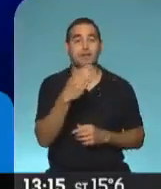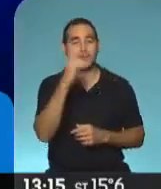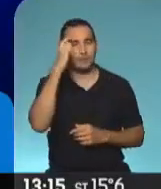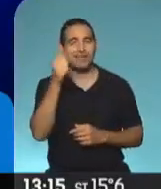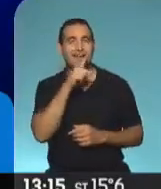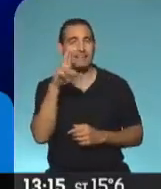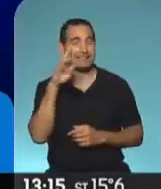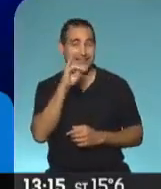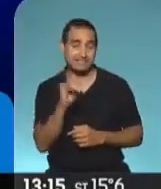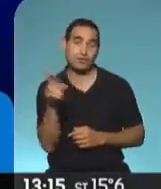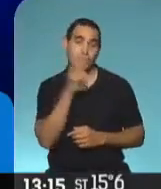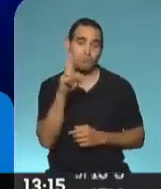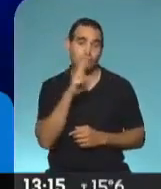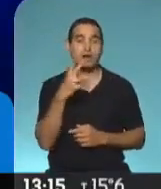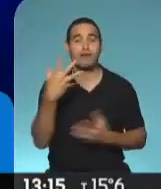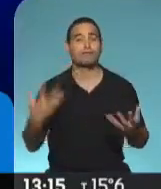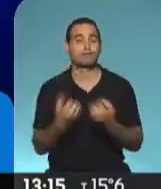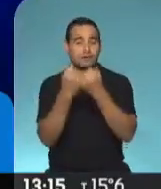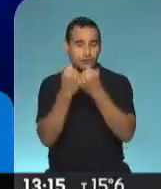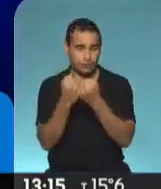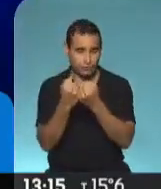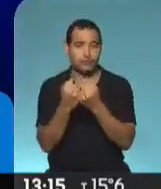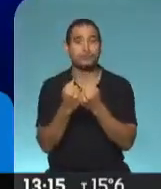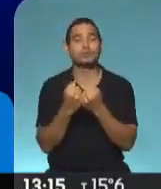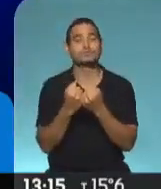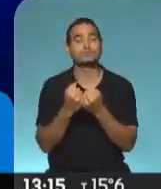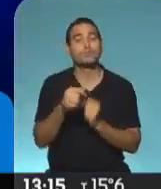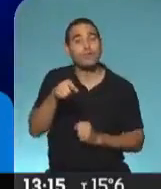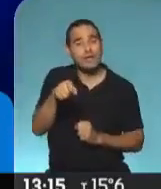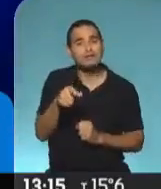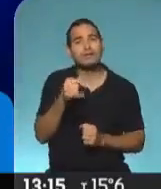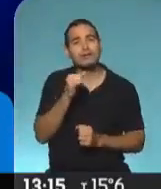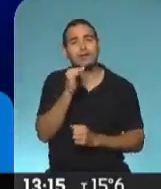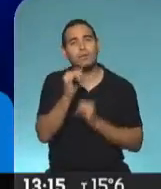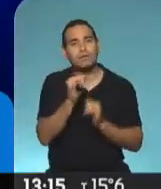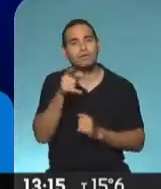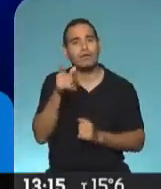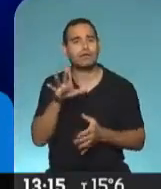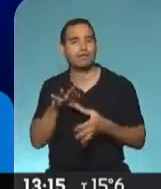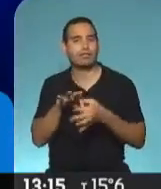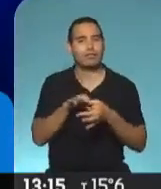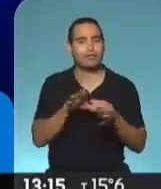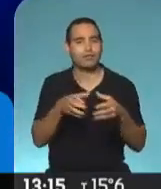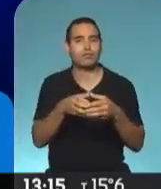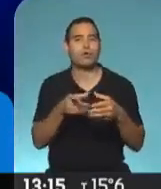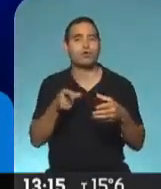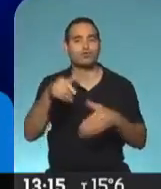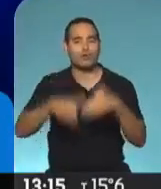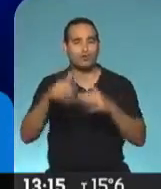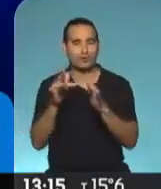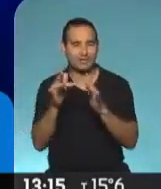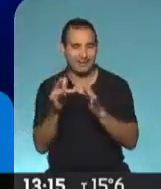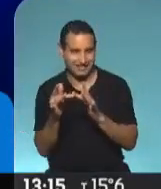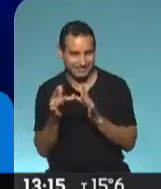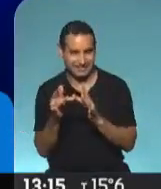empresarias que está nombrada, que es de la Fundación Vía Libre, por el software libre, hablaba de su militancia contra el voto electrónico. Cosas que